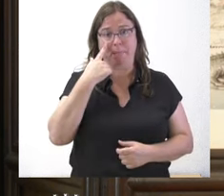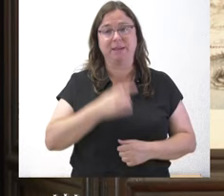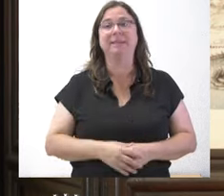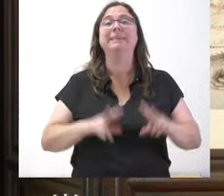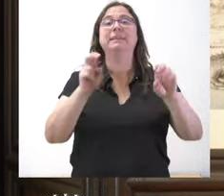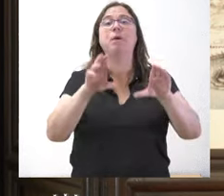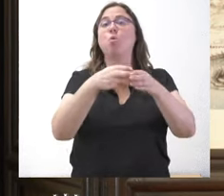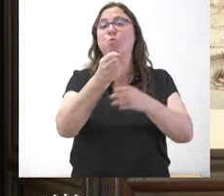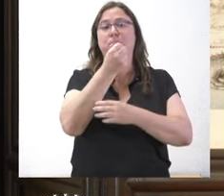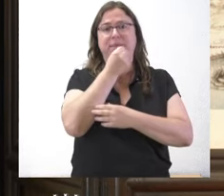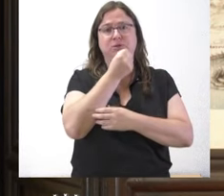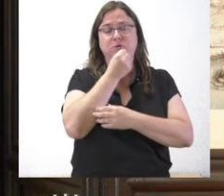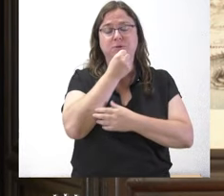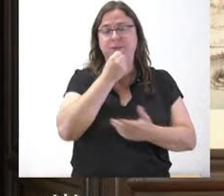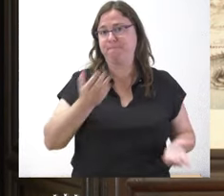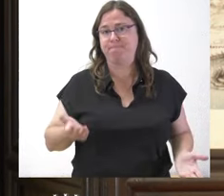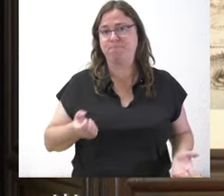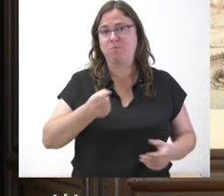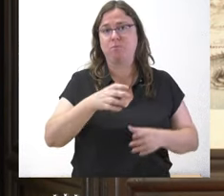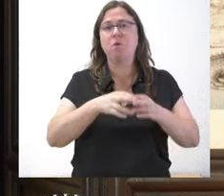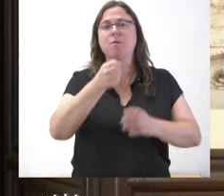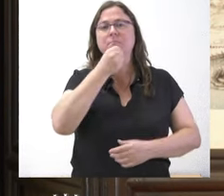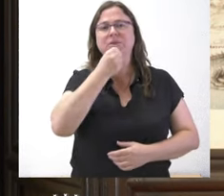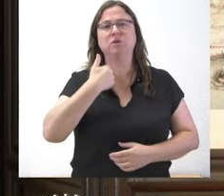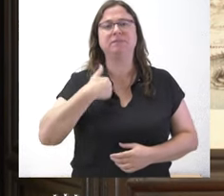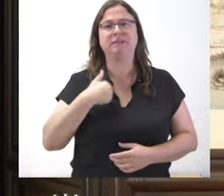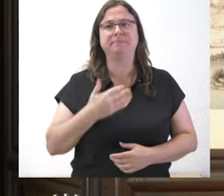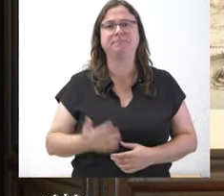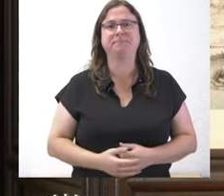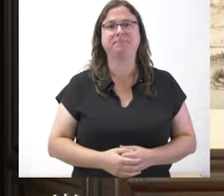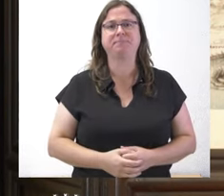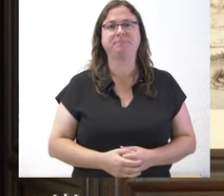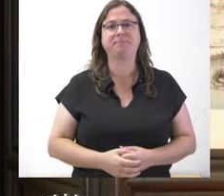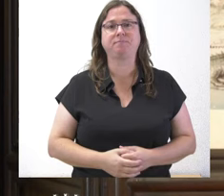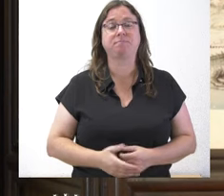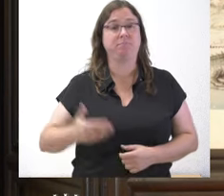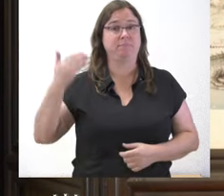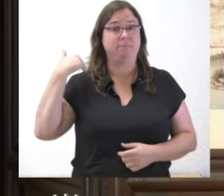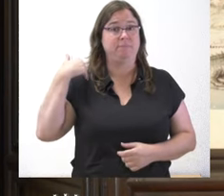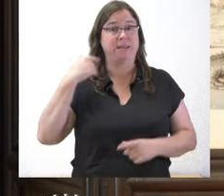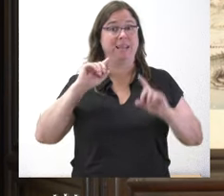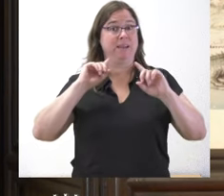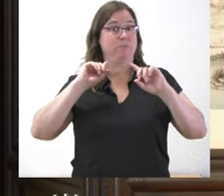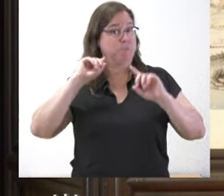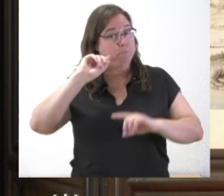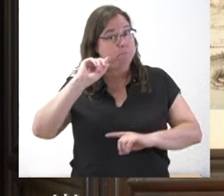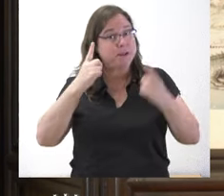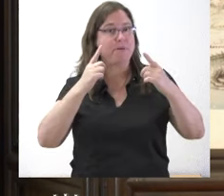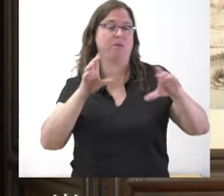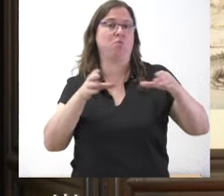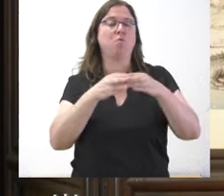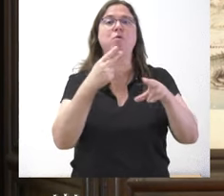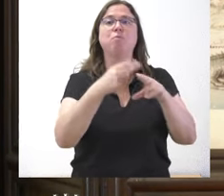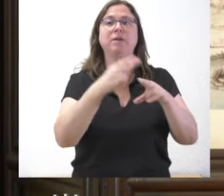al partido socialista fui eh fue al a la primera formación política a la